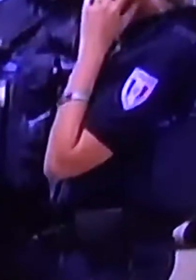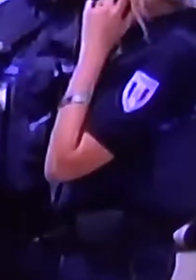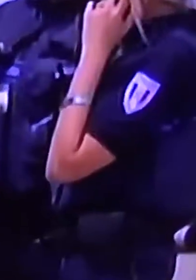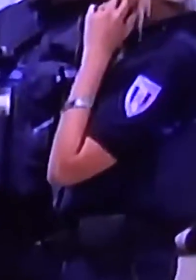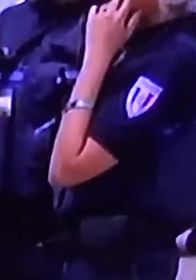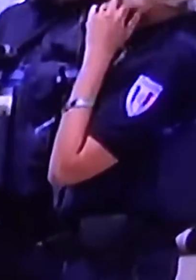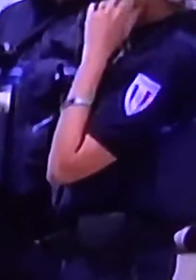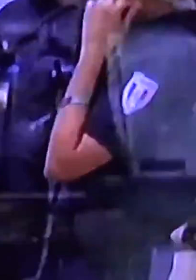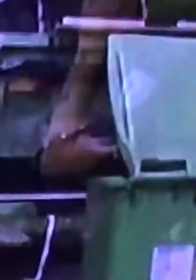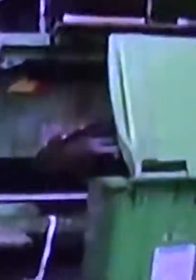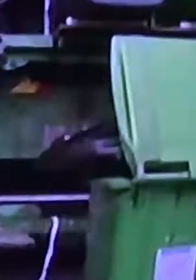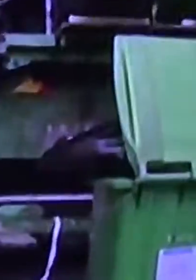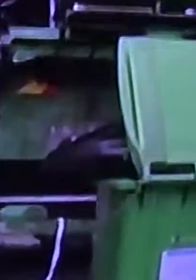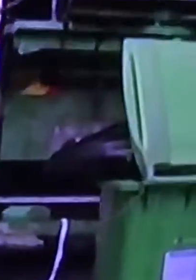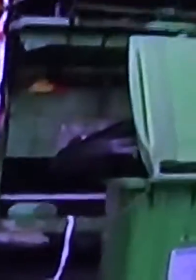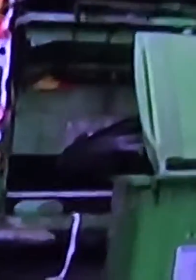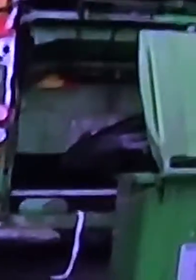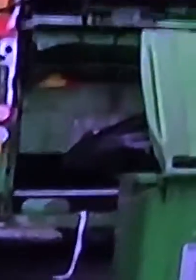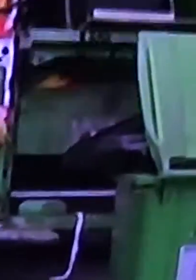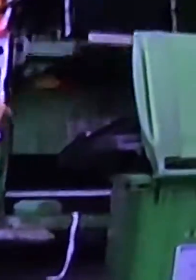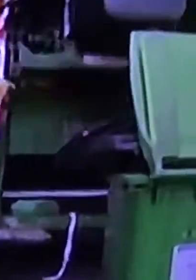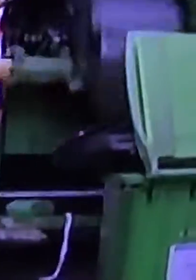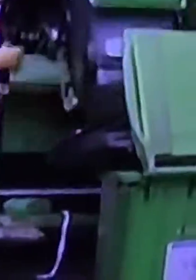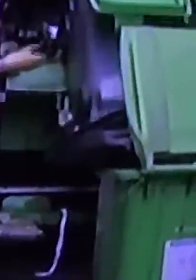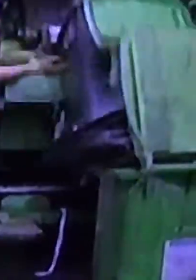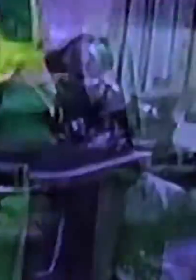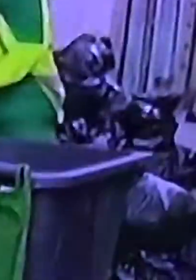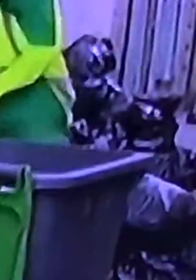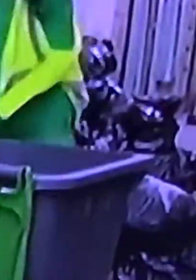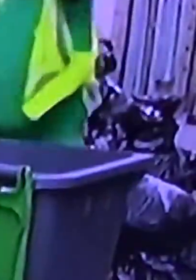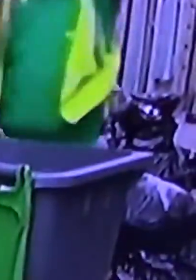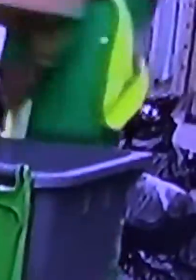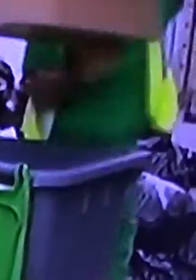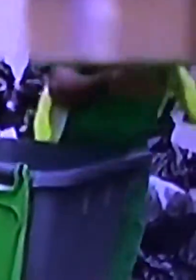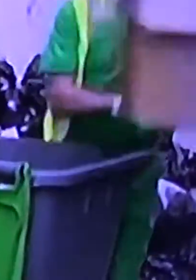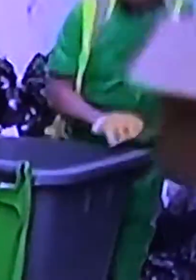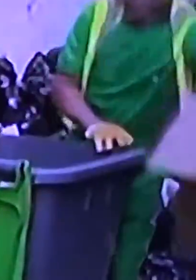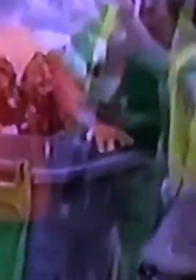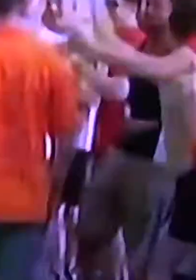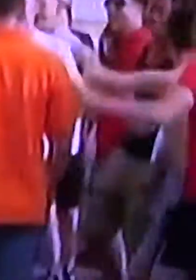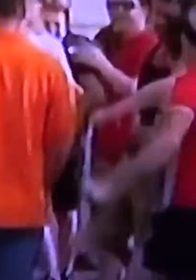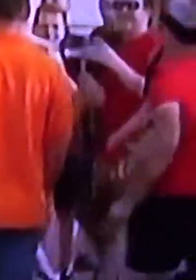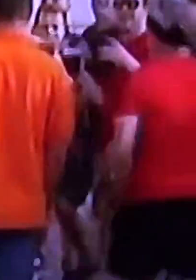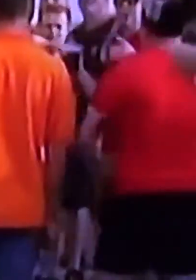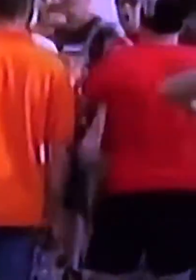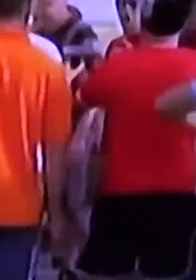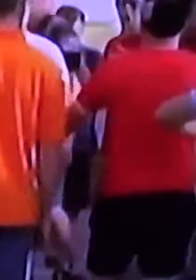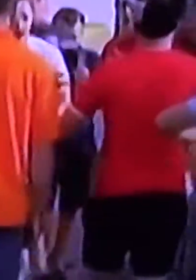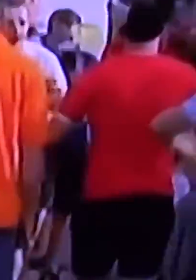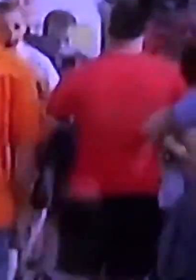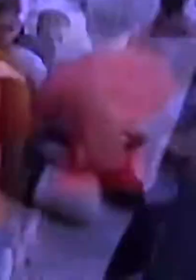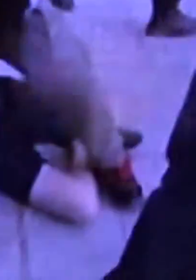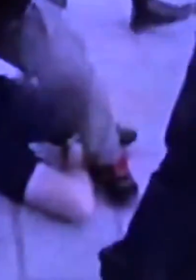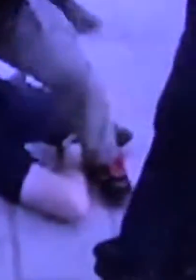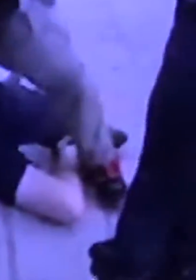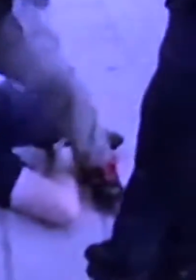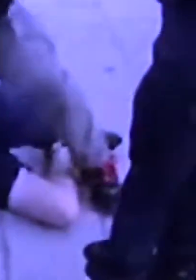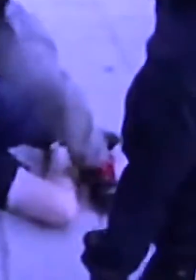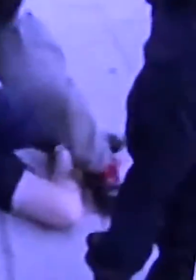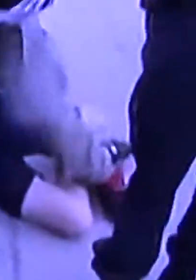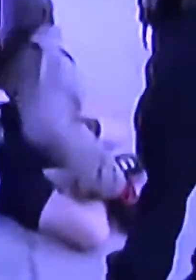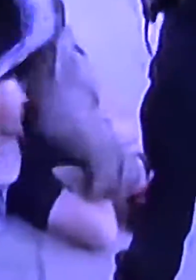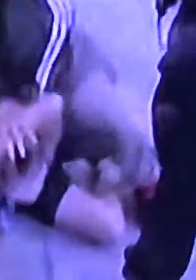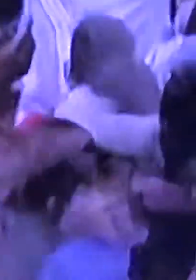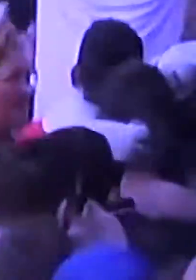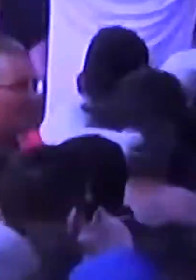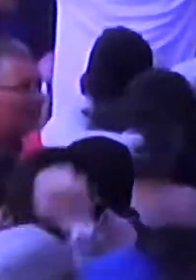en Francia, entre ellas de pilotos y basureros que mantiene a París lleno de basura. En Marsella hoy, hooligans ingleses hicieron